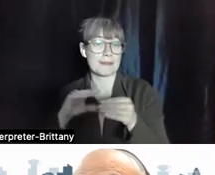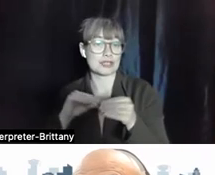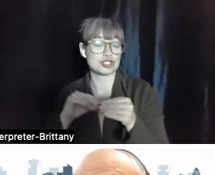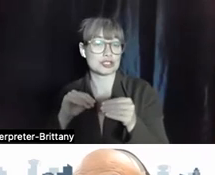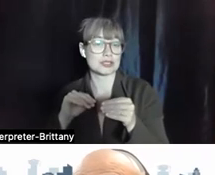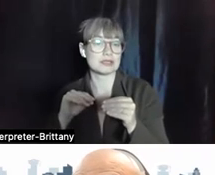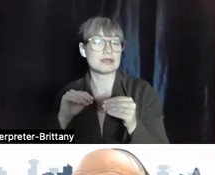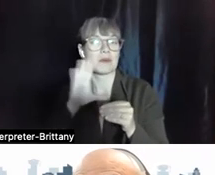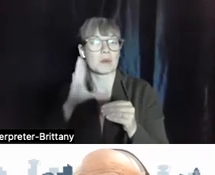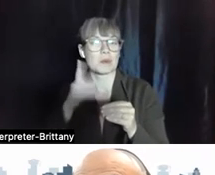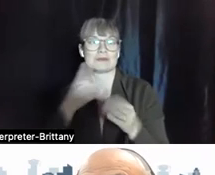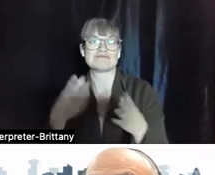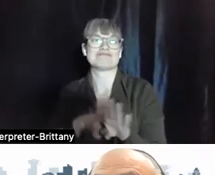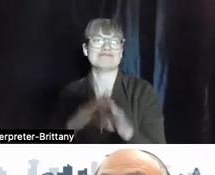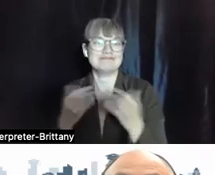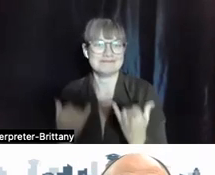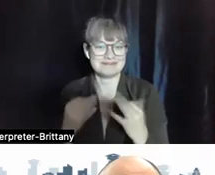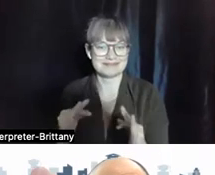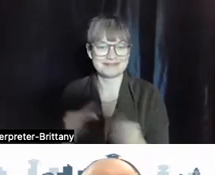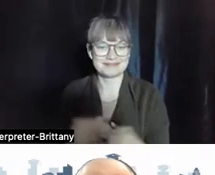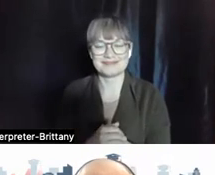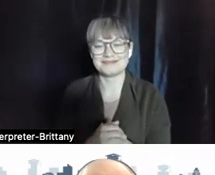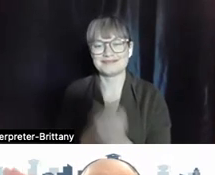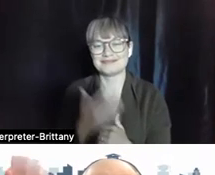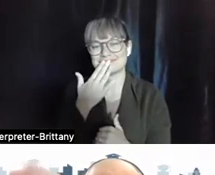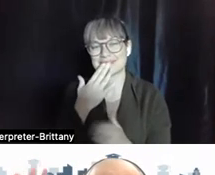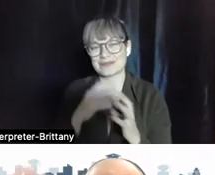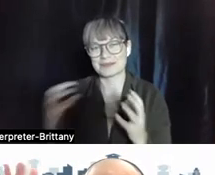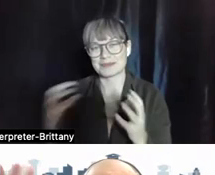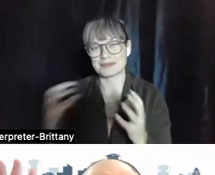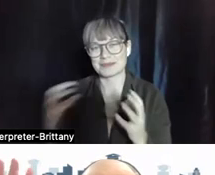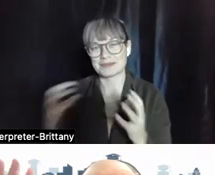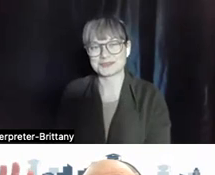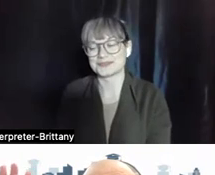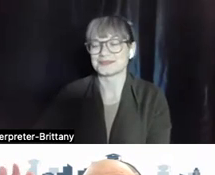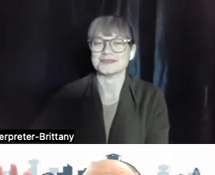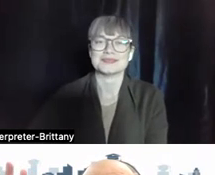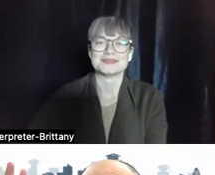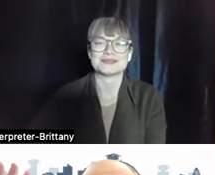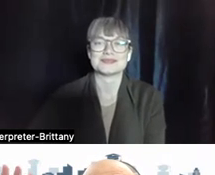Nos despedimos. Muchísimas gracias.